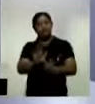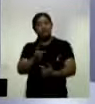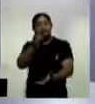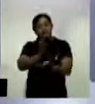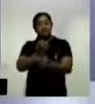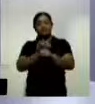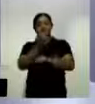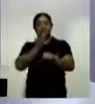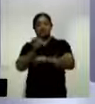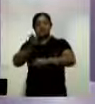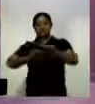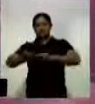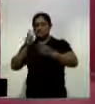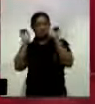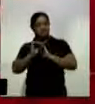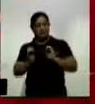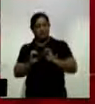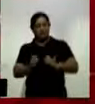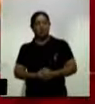entidad sin deuda pública.